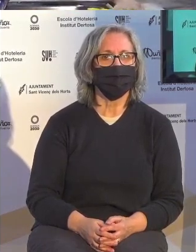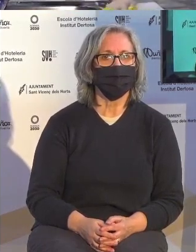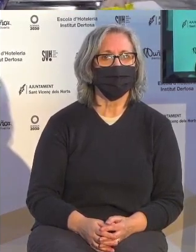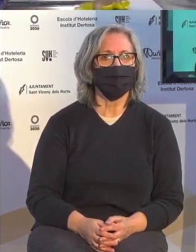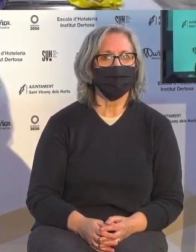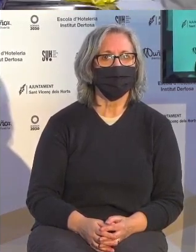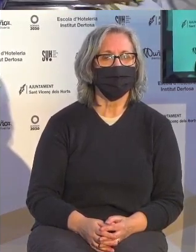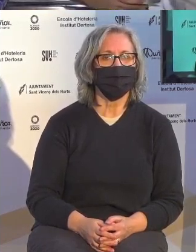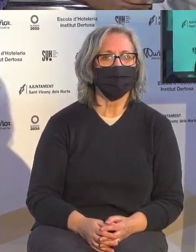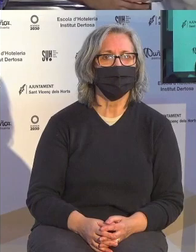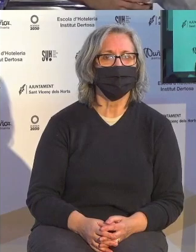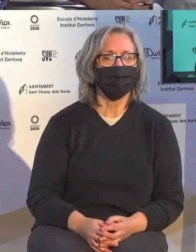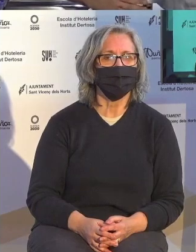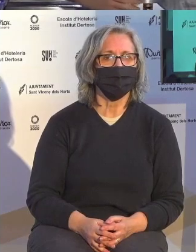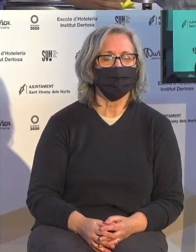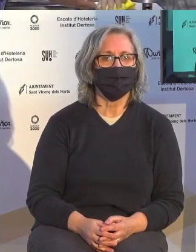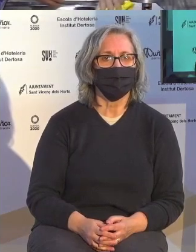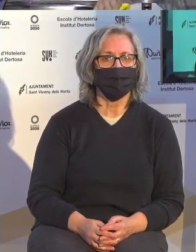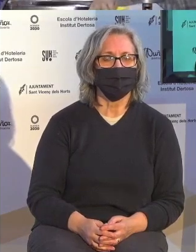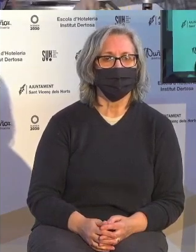voy a poner aquí